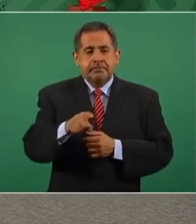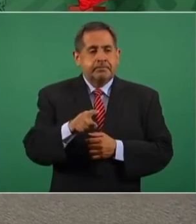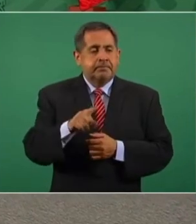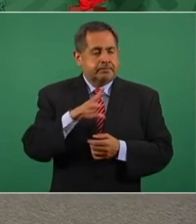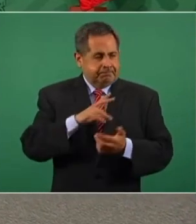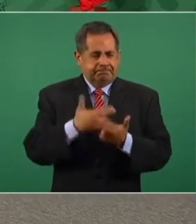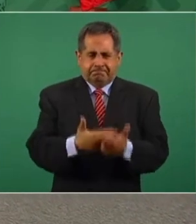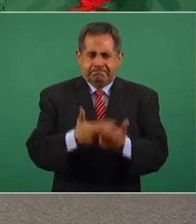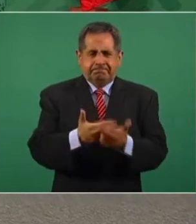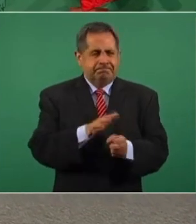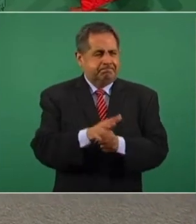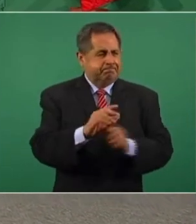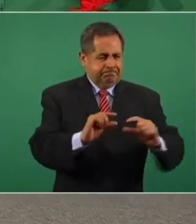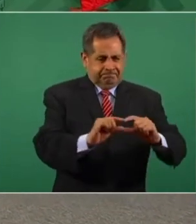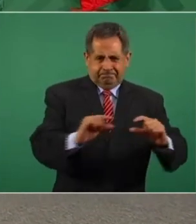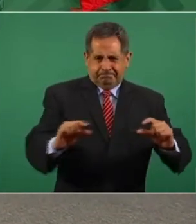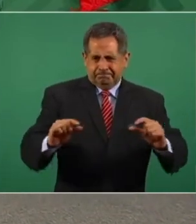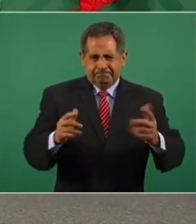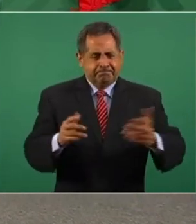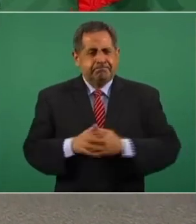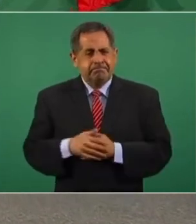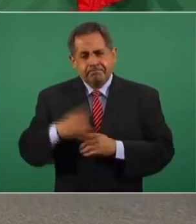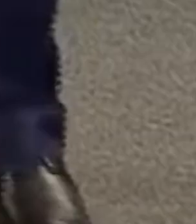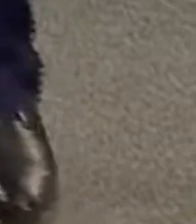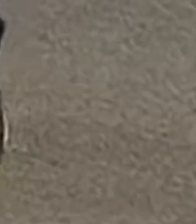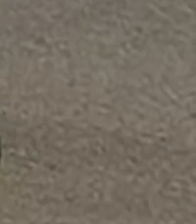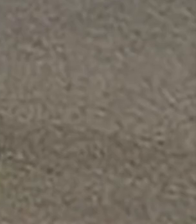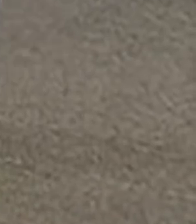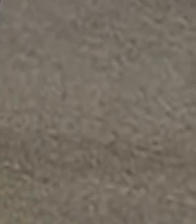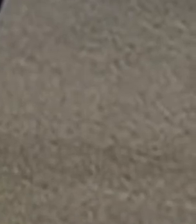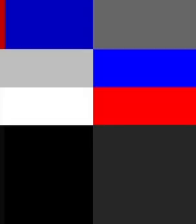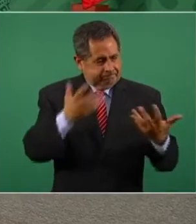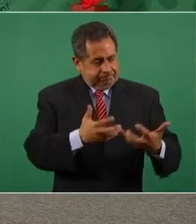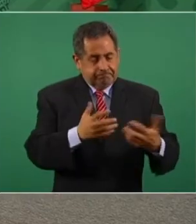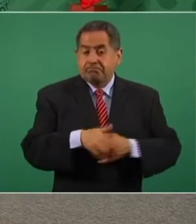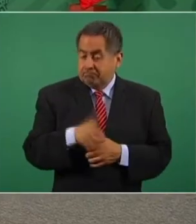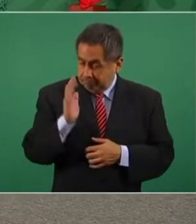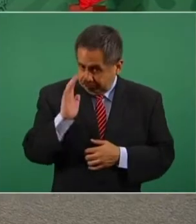en todo el mundo. Somos los mejores.